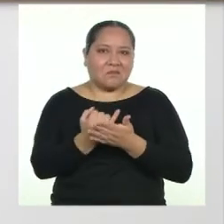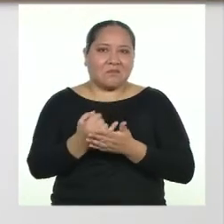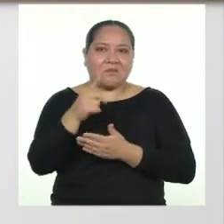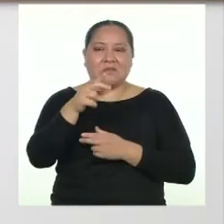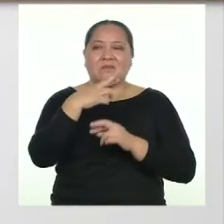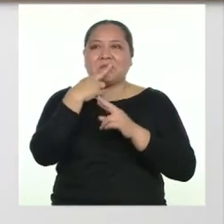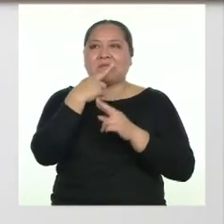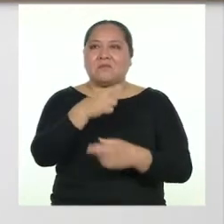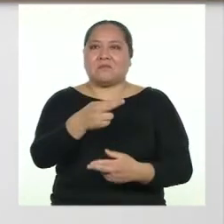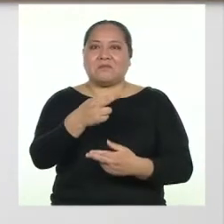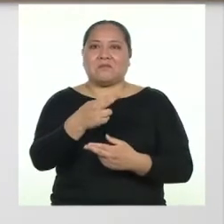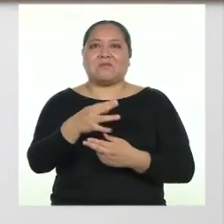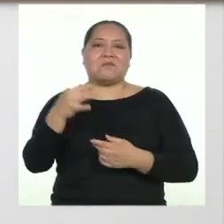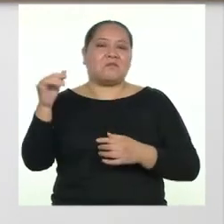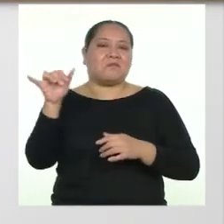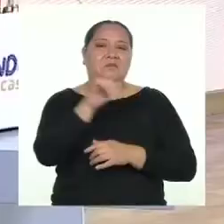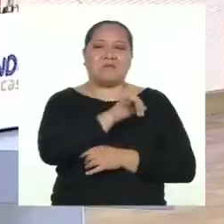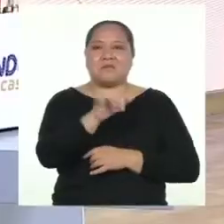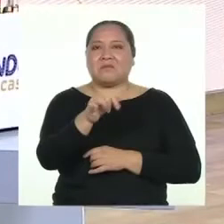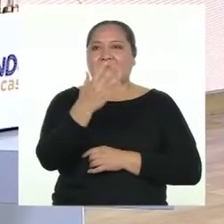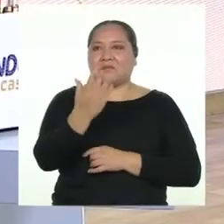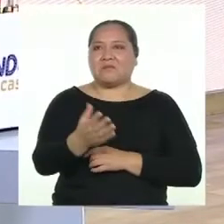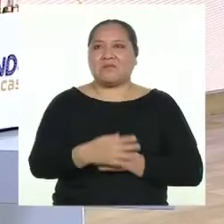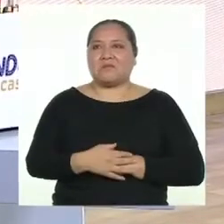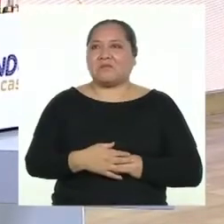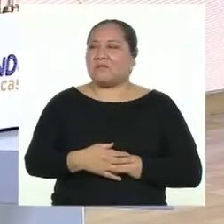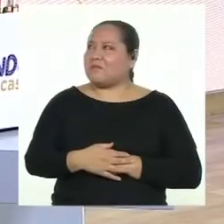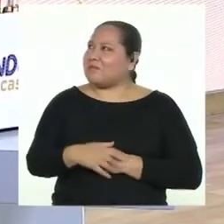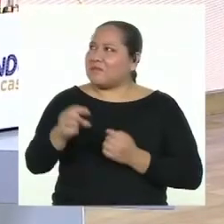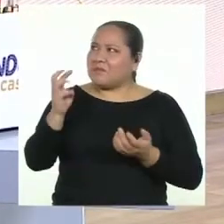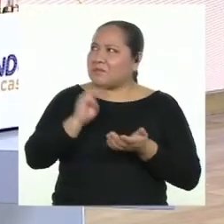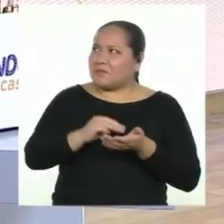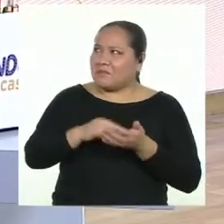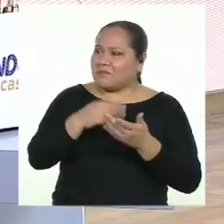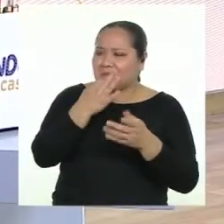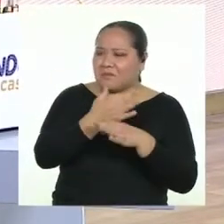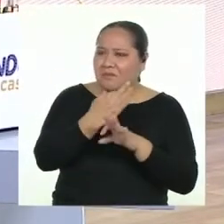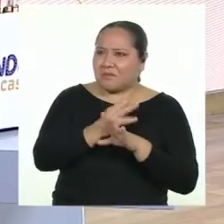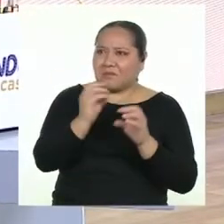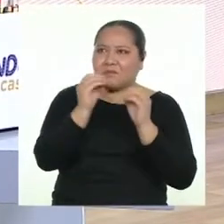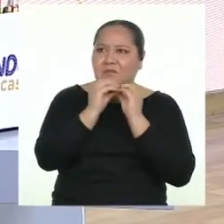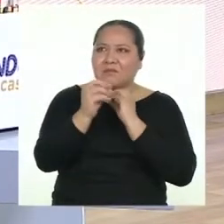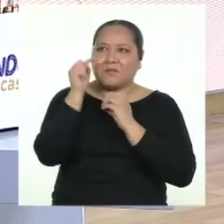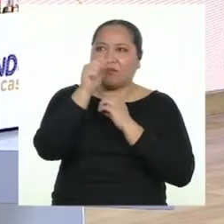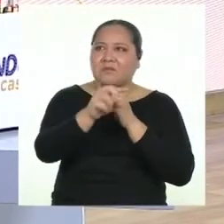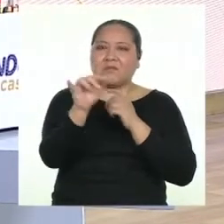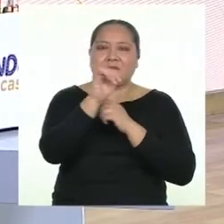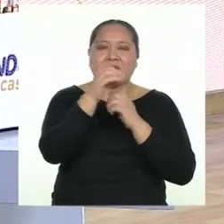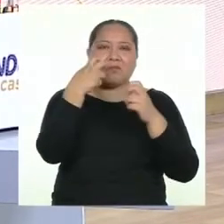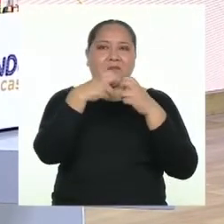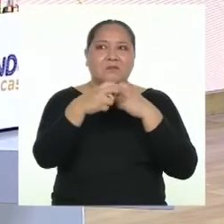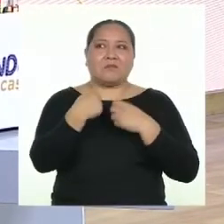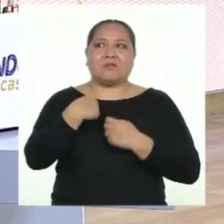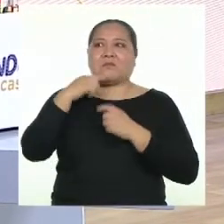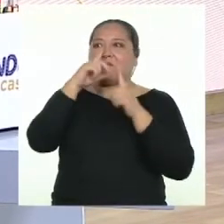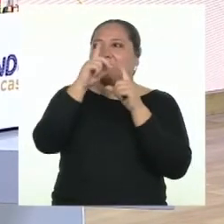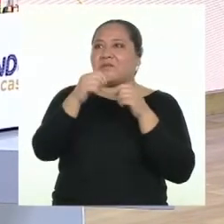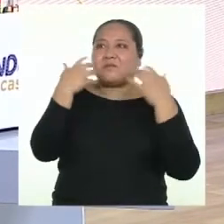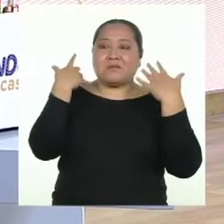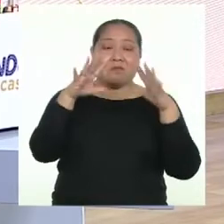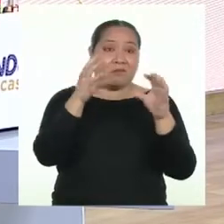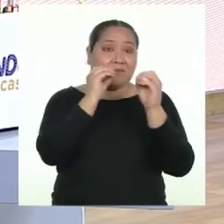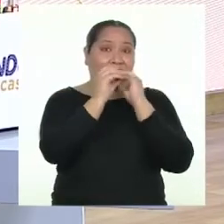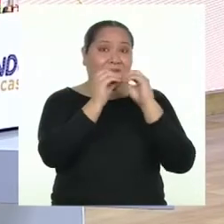los resultados han sido los mismos. ¿Y hay más métodos para resolver este mismo problema? Pregunto porque yo sé